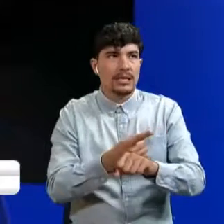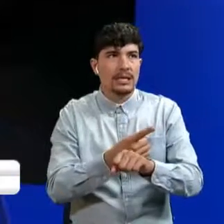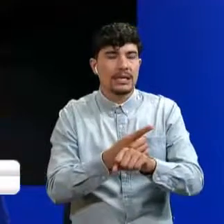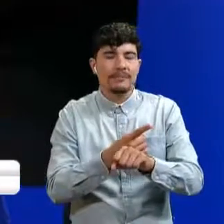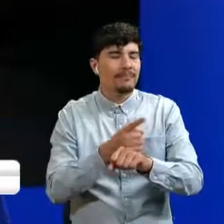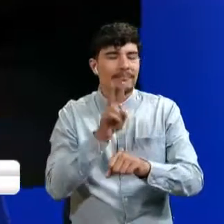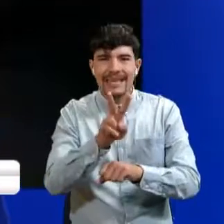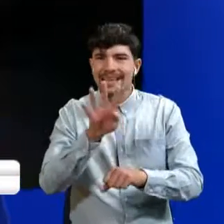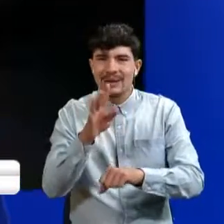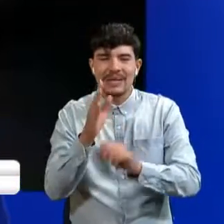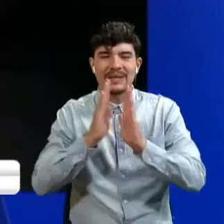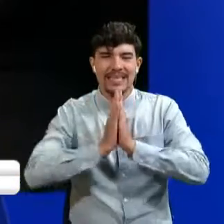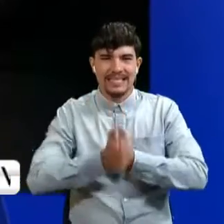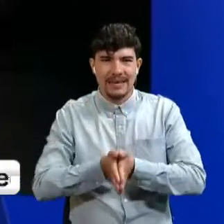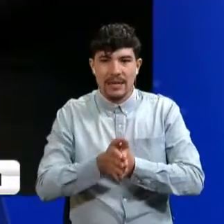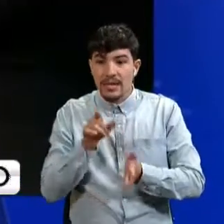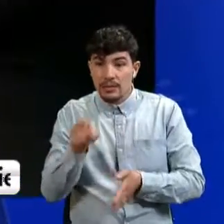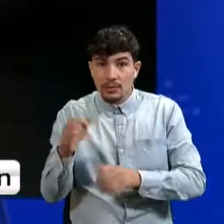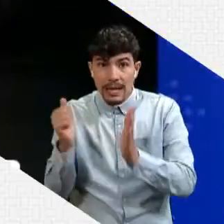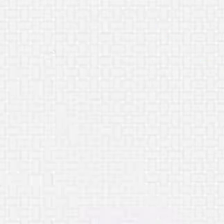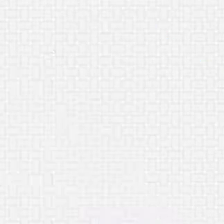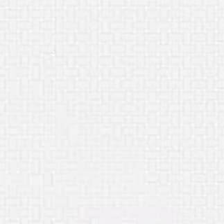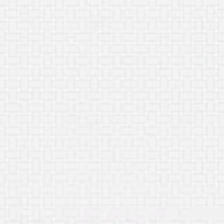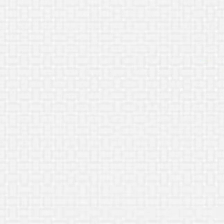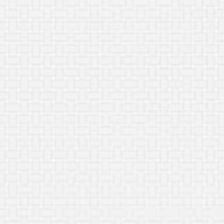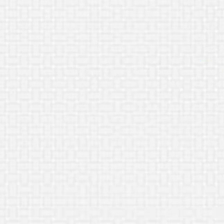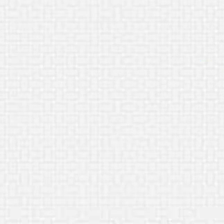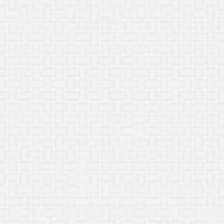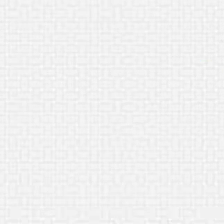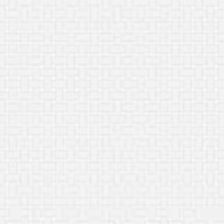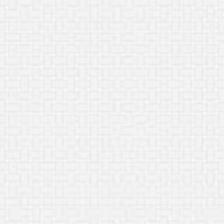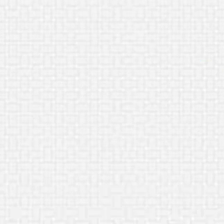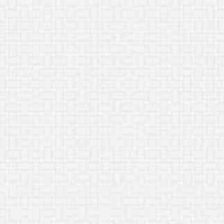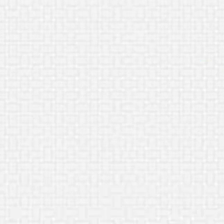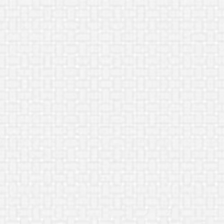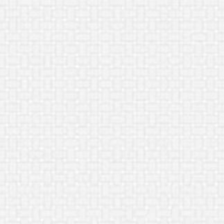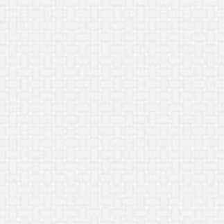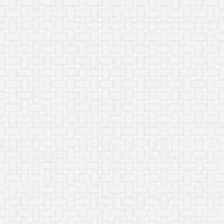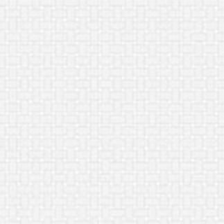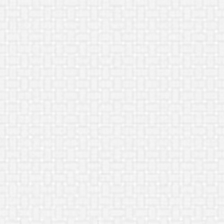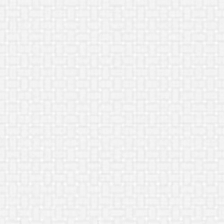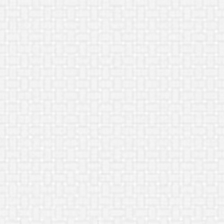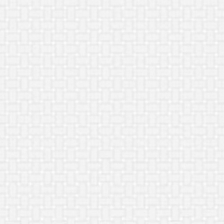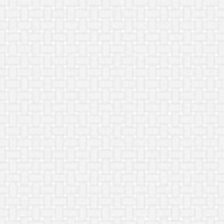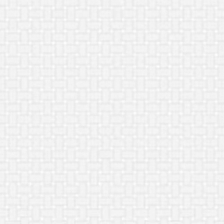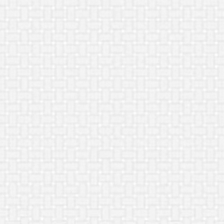se entregó a la Inspección de Policía de Betas para su... canaltro.com.